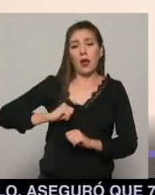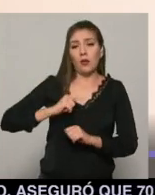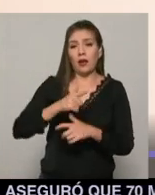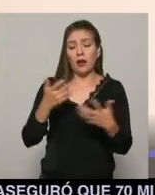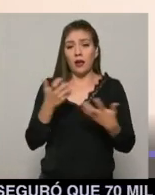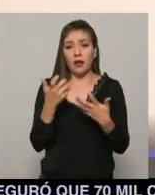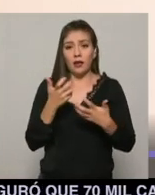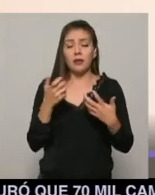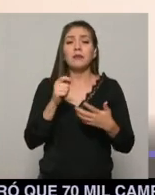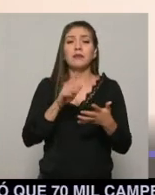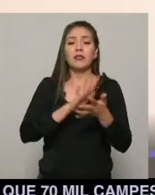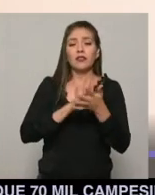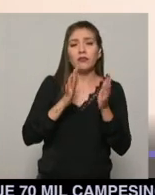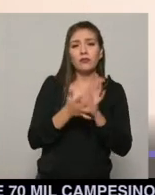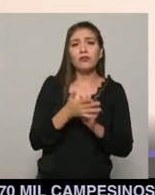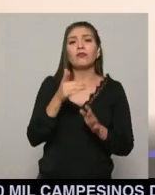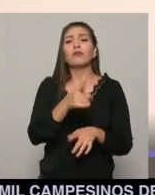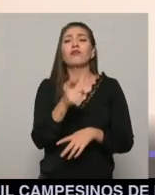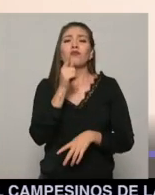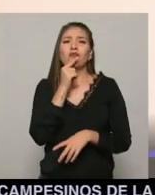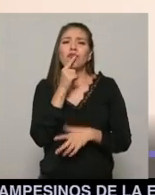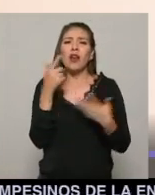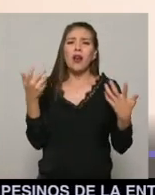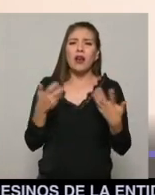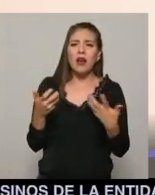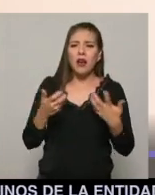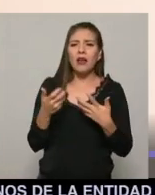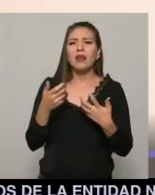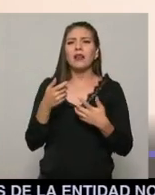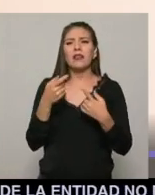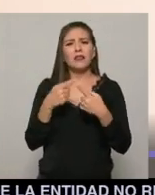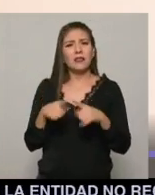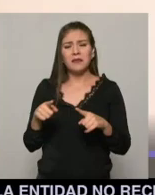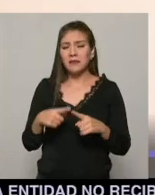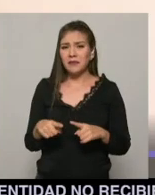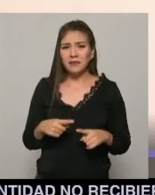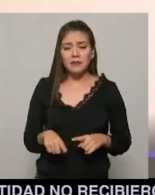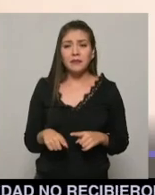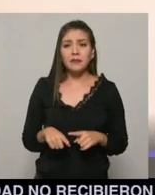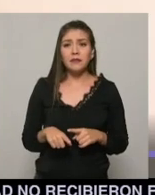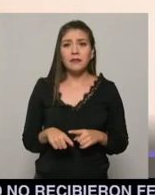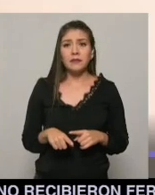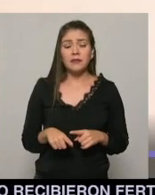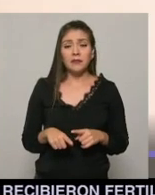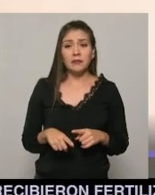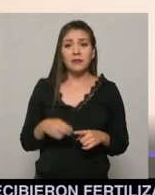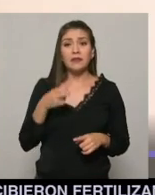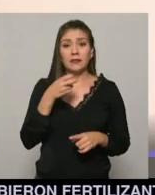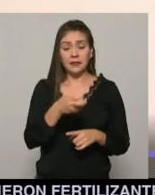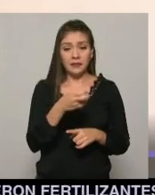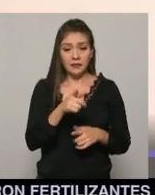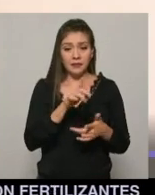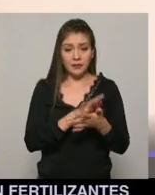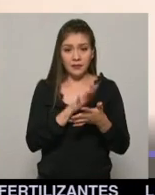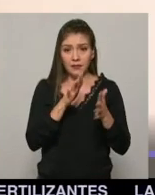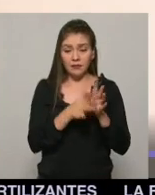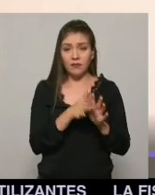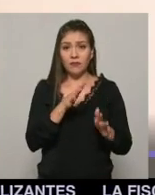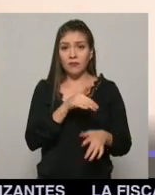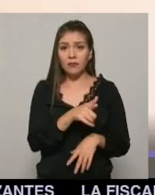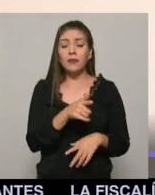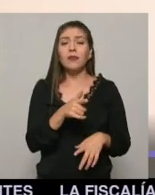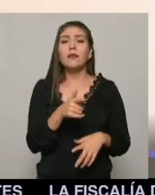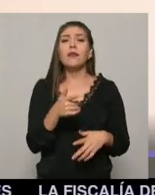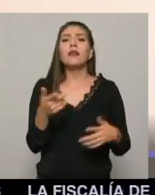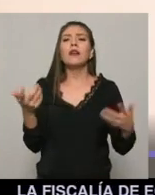de delincuencia organizada uniformada, verde, azul, negra, esta delincuencia